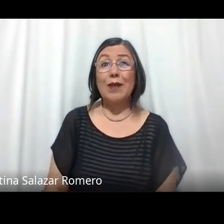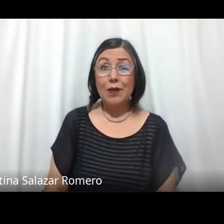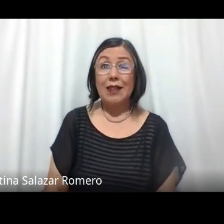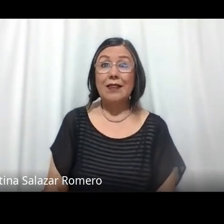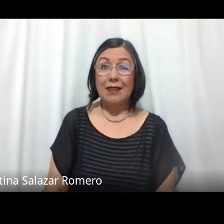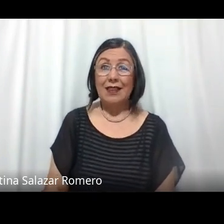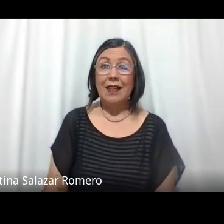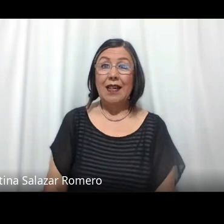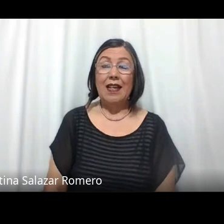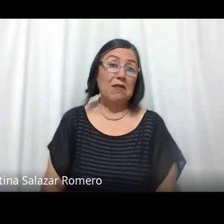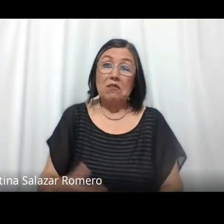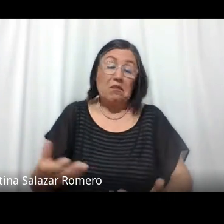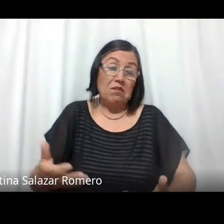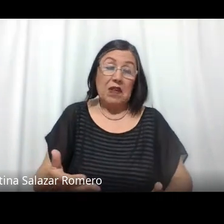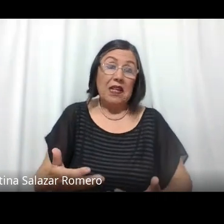no manuales, ¿sí?